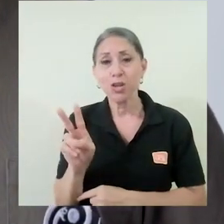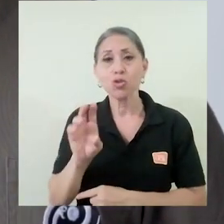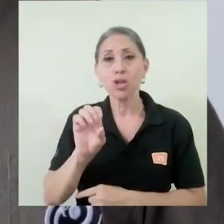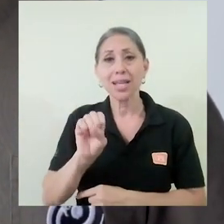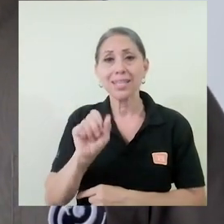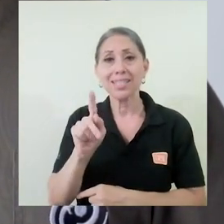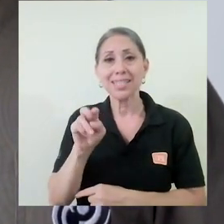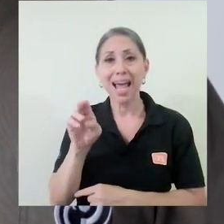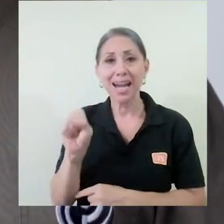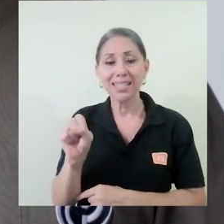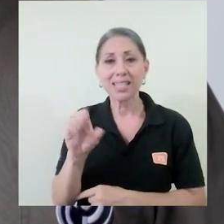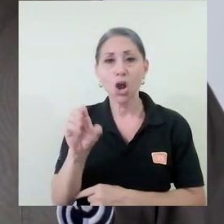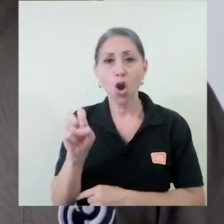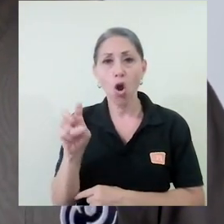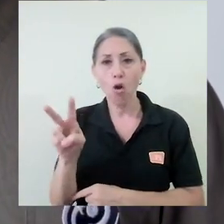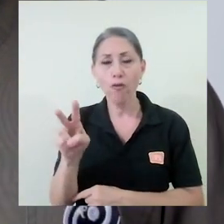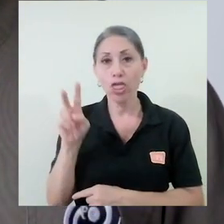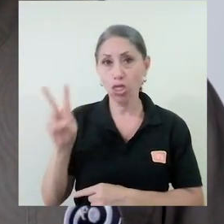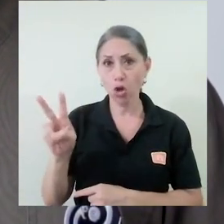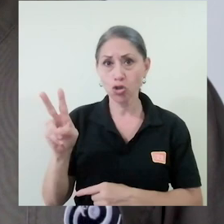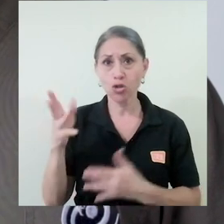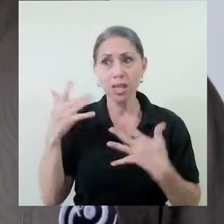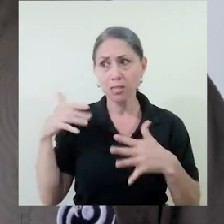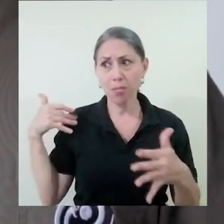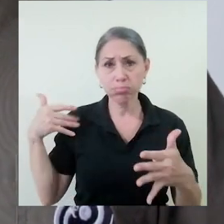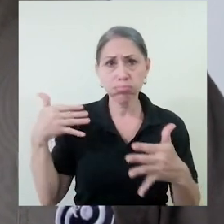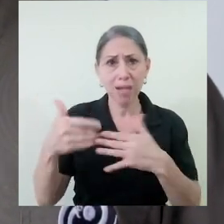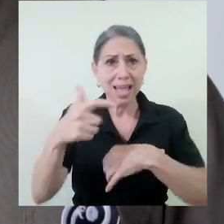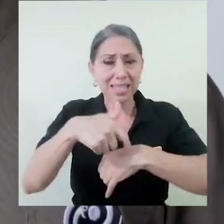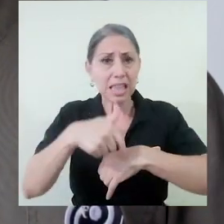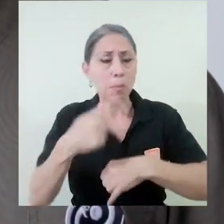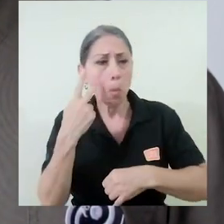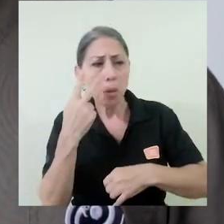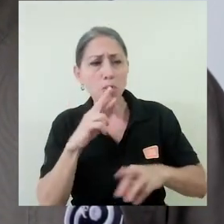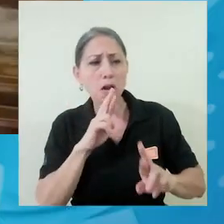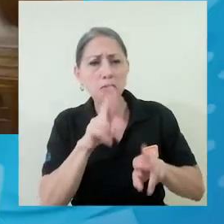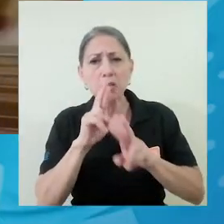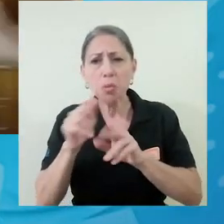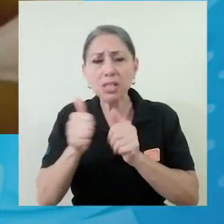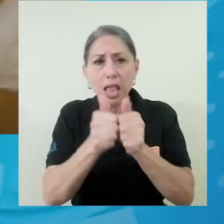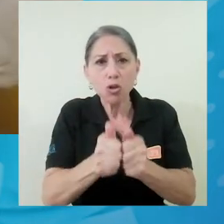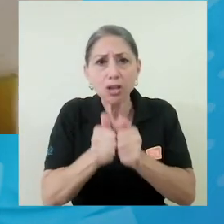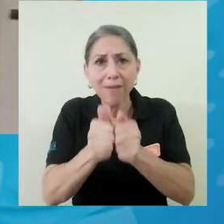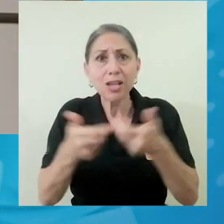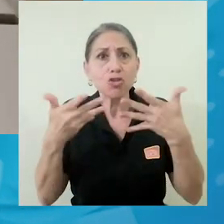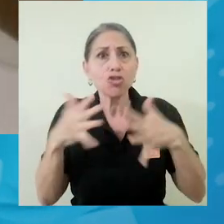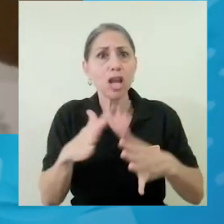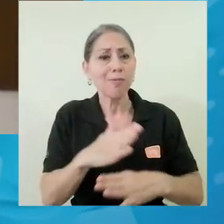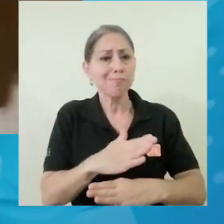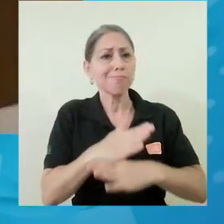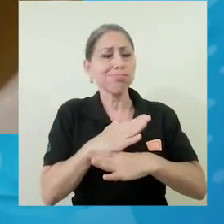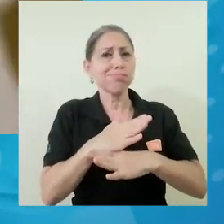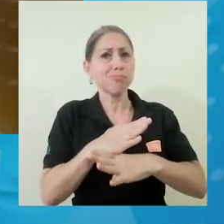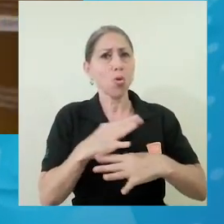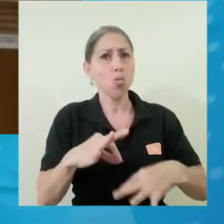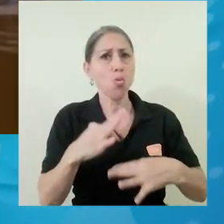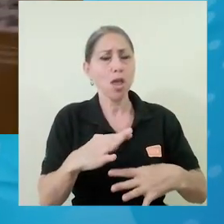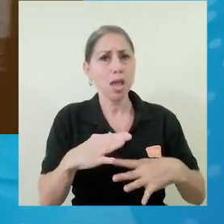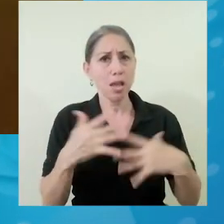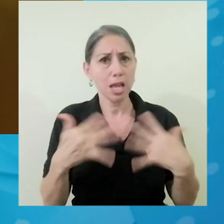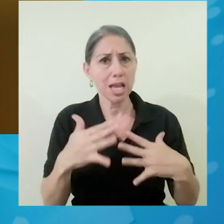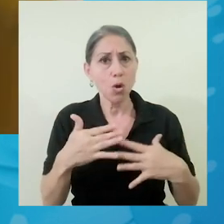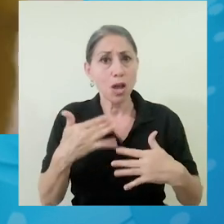SARS-CoV-2, durante el proceso monitoreamos la respuesta por anticuerpos de los caballos. Cuando determinamos que llegaron a un punto máximo,